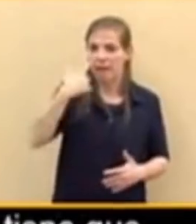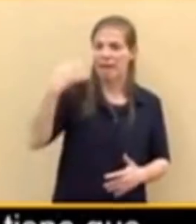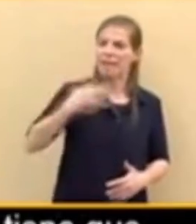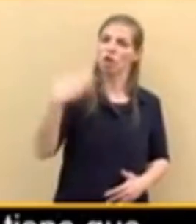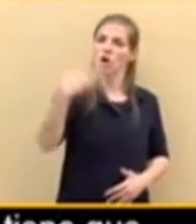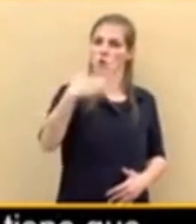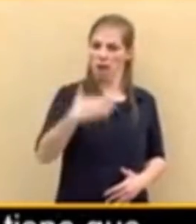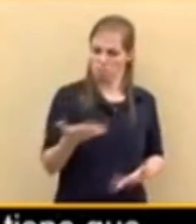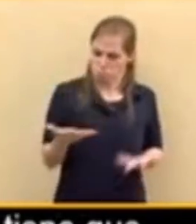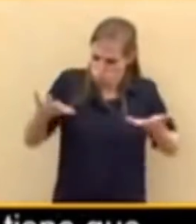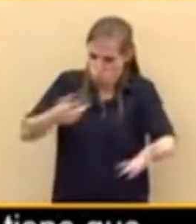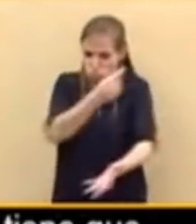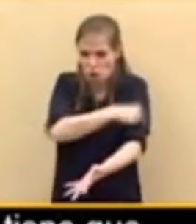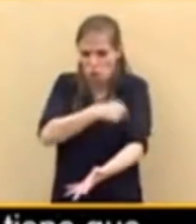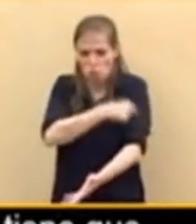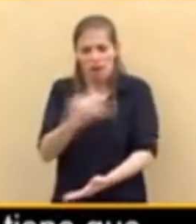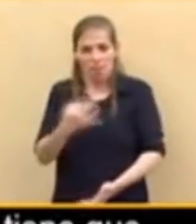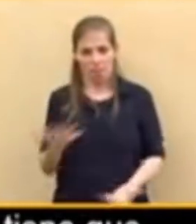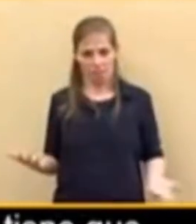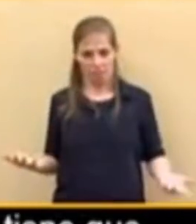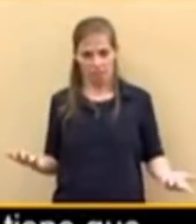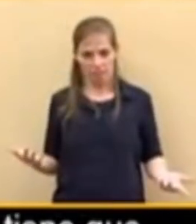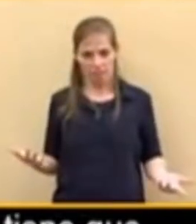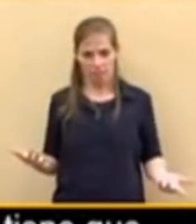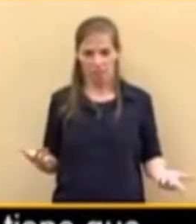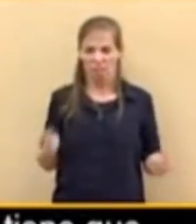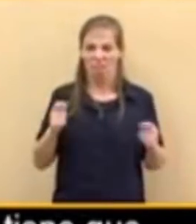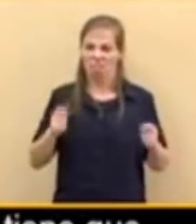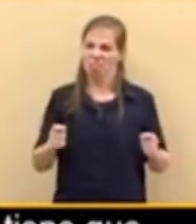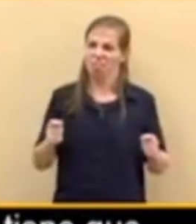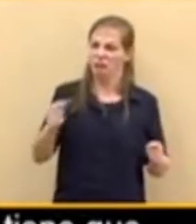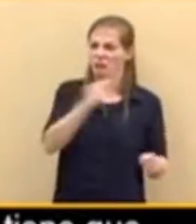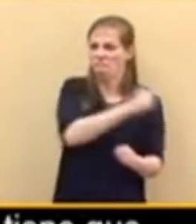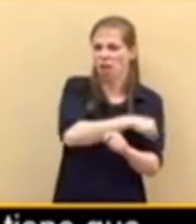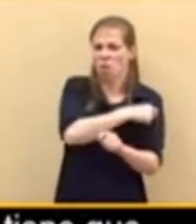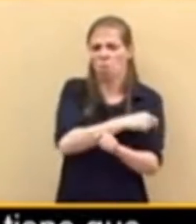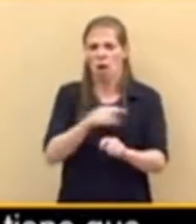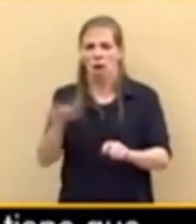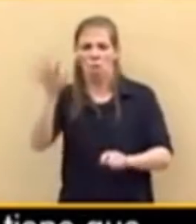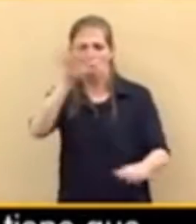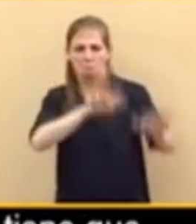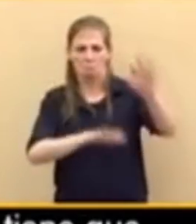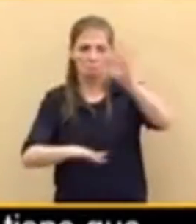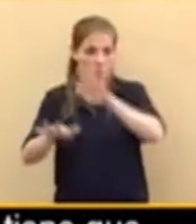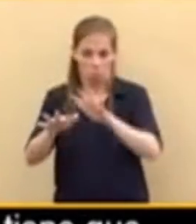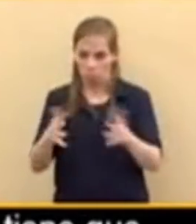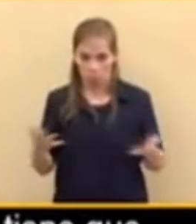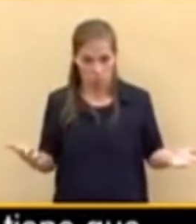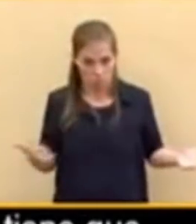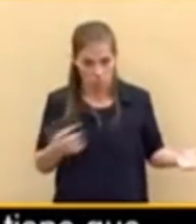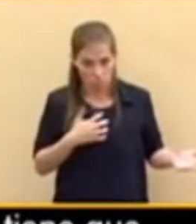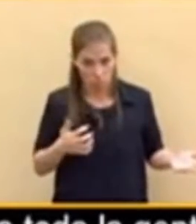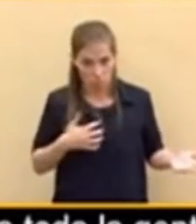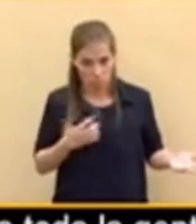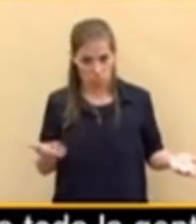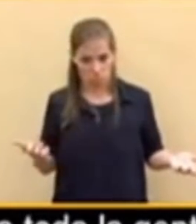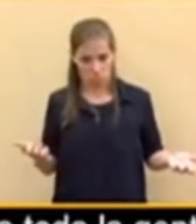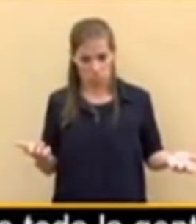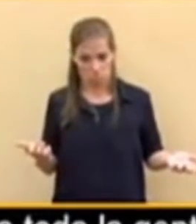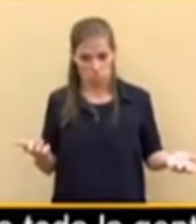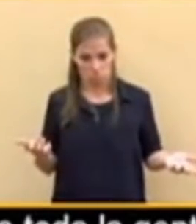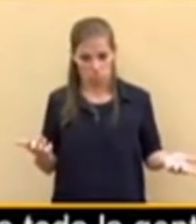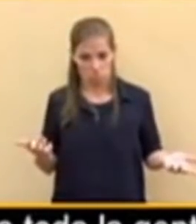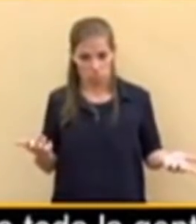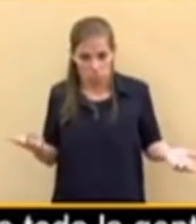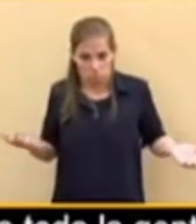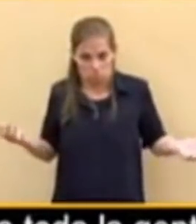Porque es que no es normal lo que está ocurriendo con el tema de las vacunas. Y claro, dicen, y con el ahora,